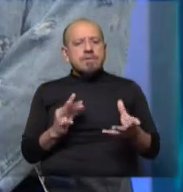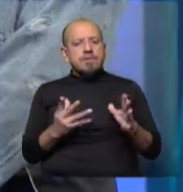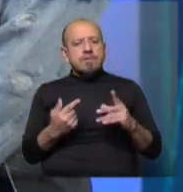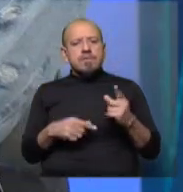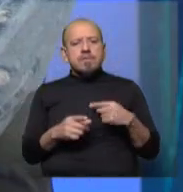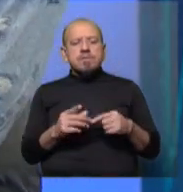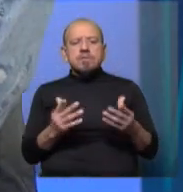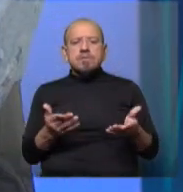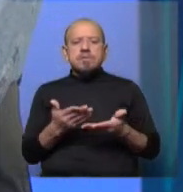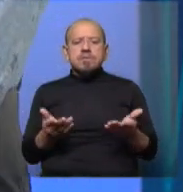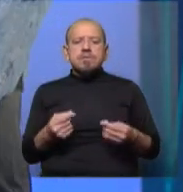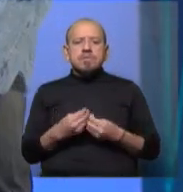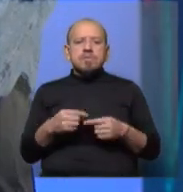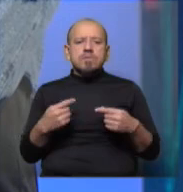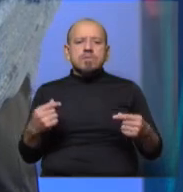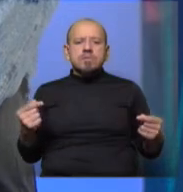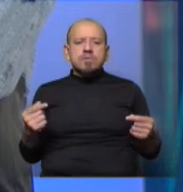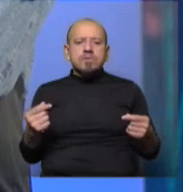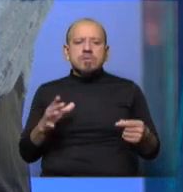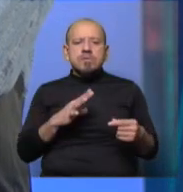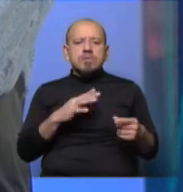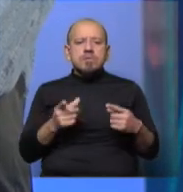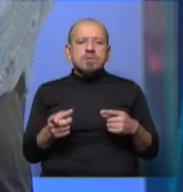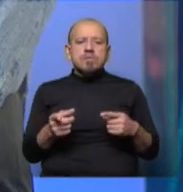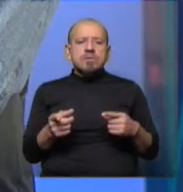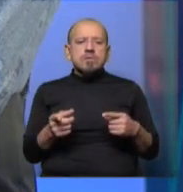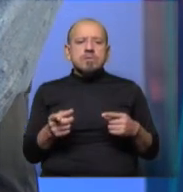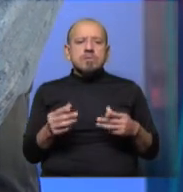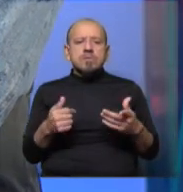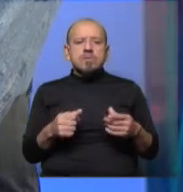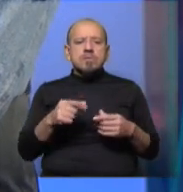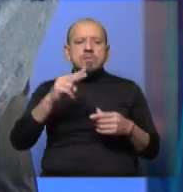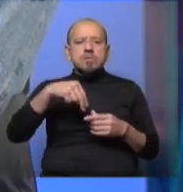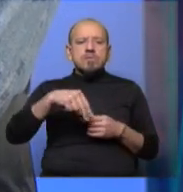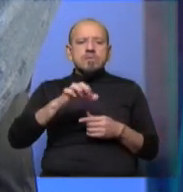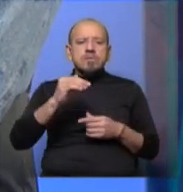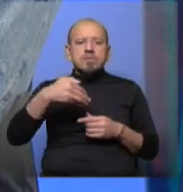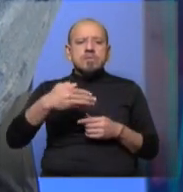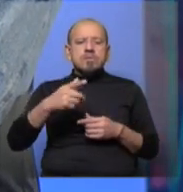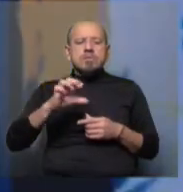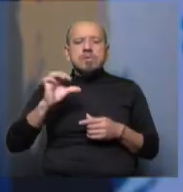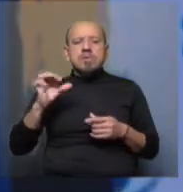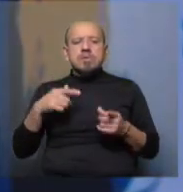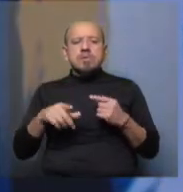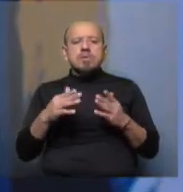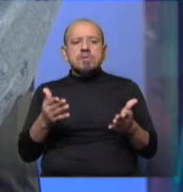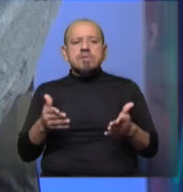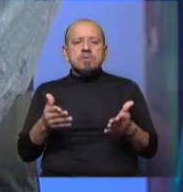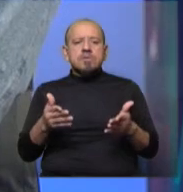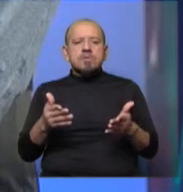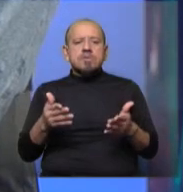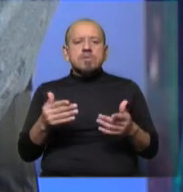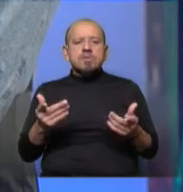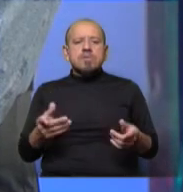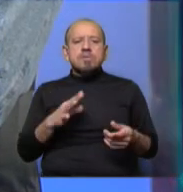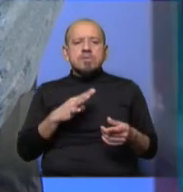bueno, se coquetea con un montón de cosas, pero hay como, por lo menos yo lo asocio a Nameless como más como hacia el new metal, como a eso, más allá de que hayan como